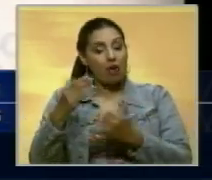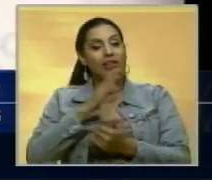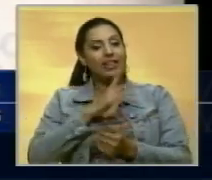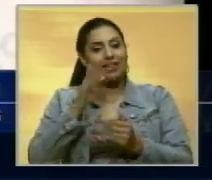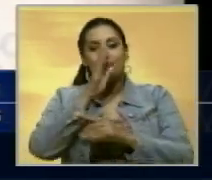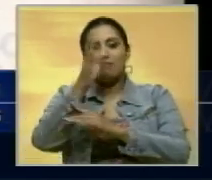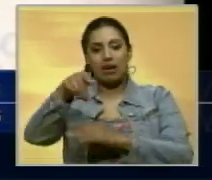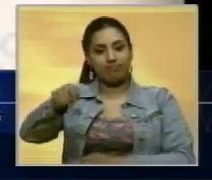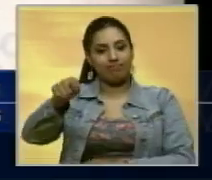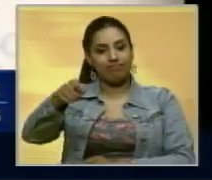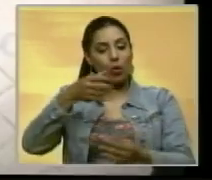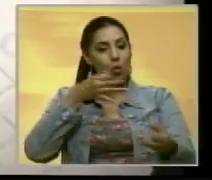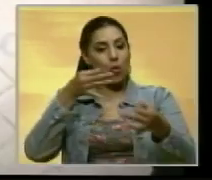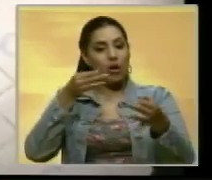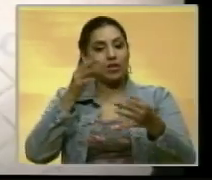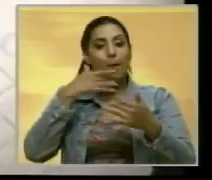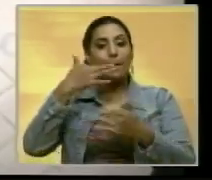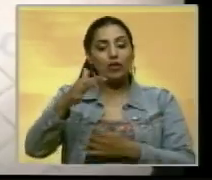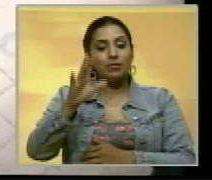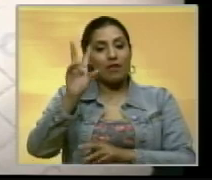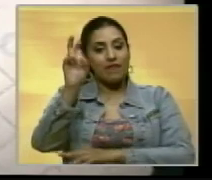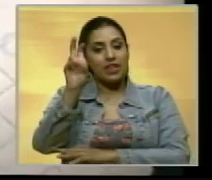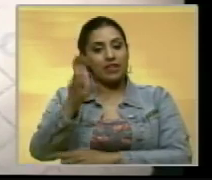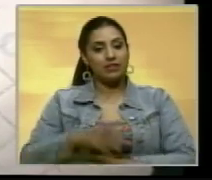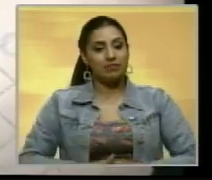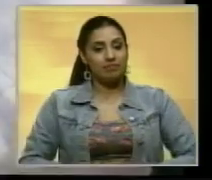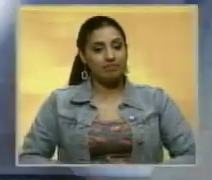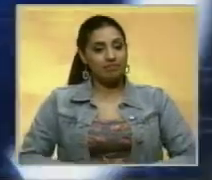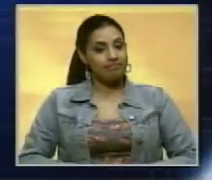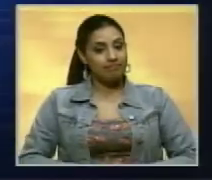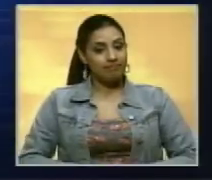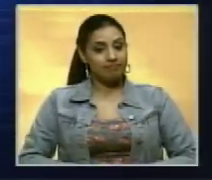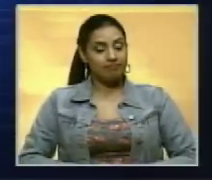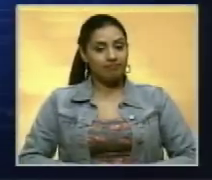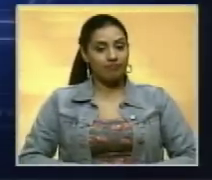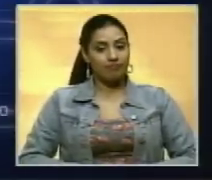fueron citadas para declarar el próximo viernes.